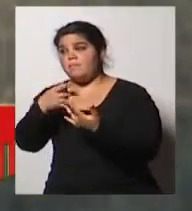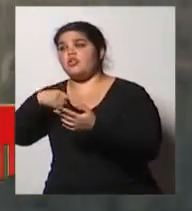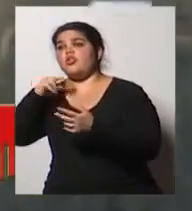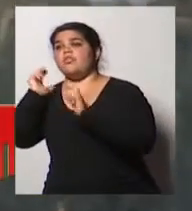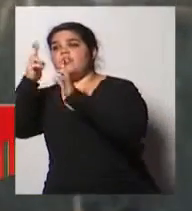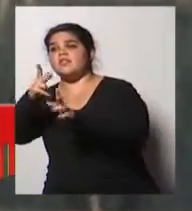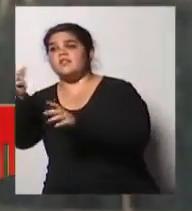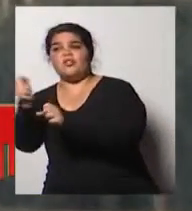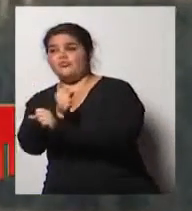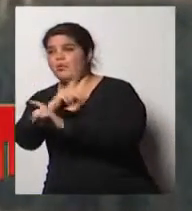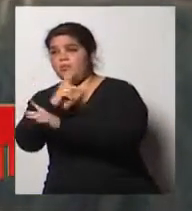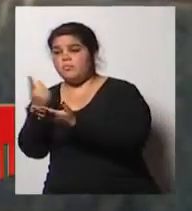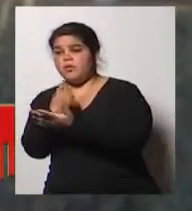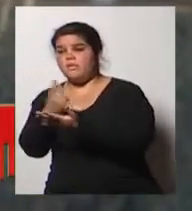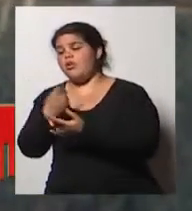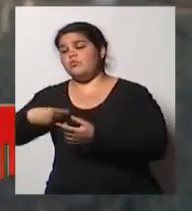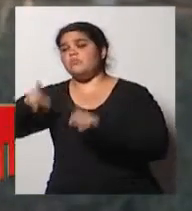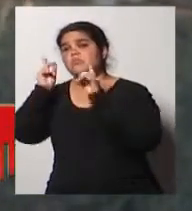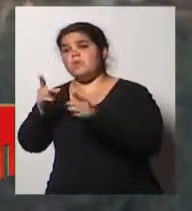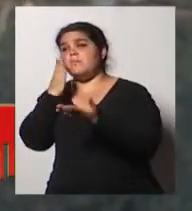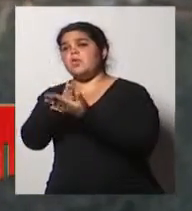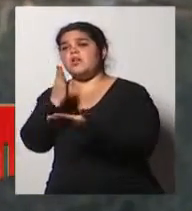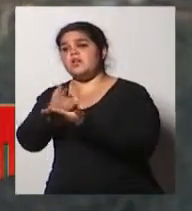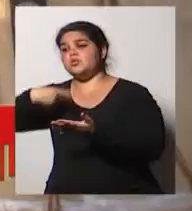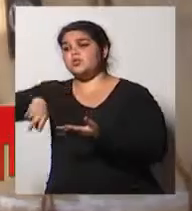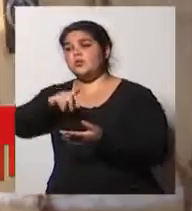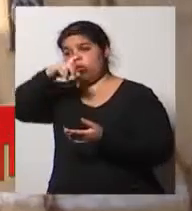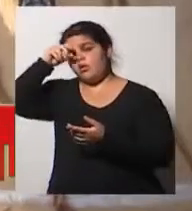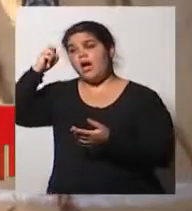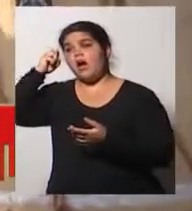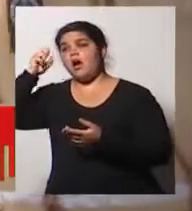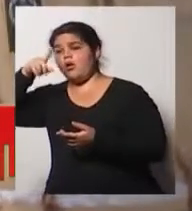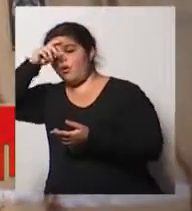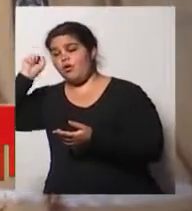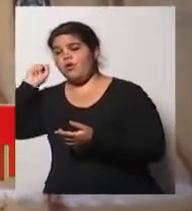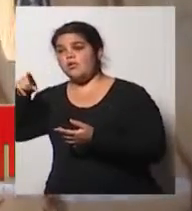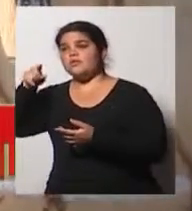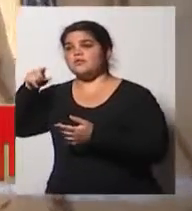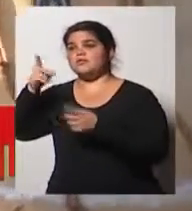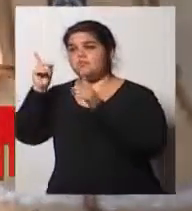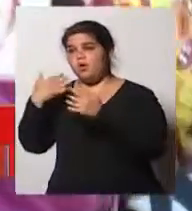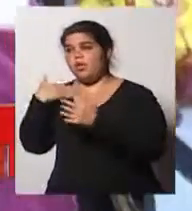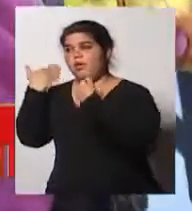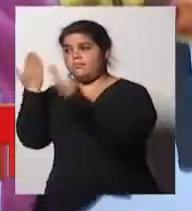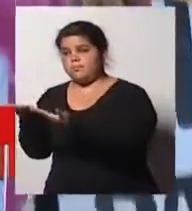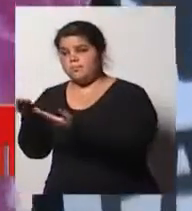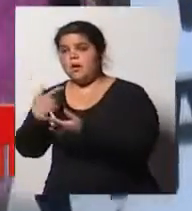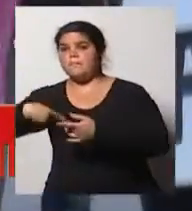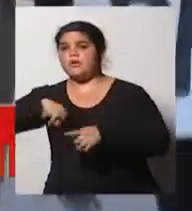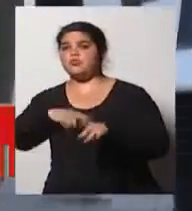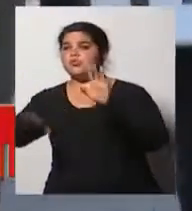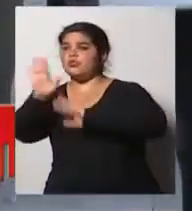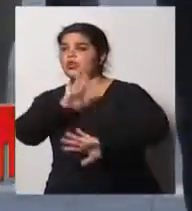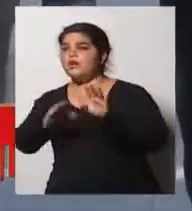obviamente seguiremos utilizando nuestros derechos e iremos a la Corte Nacional. Pero no, lo que no vamos a hacer es no